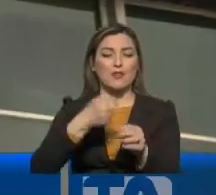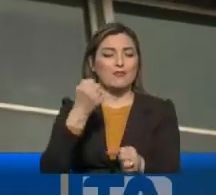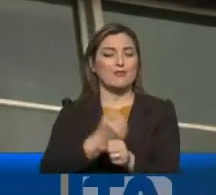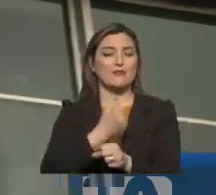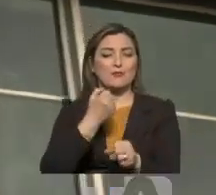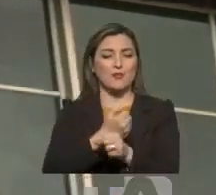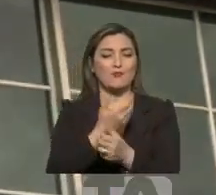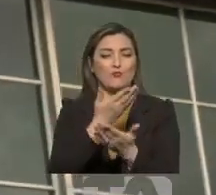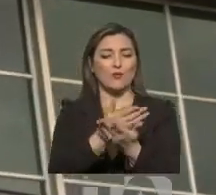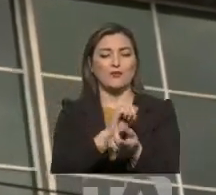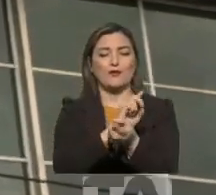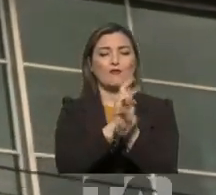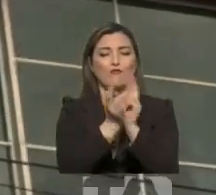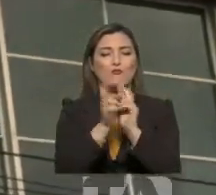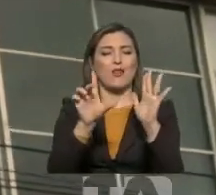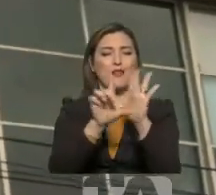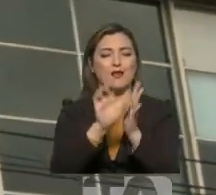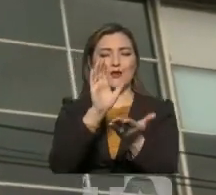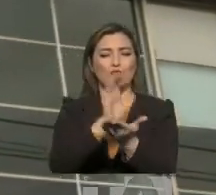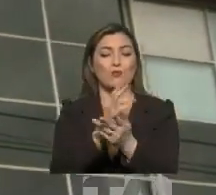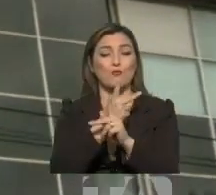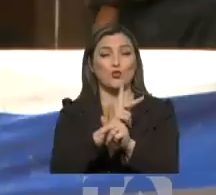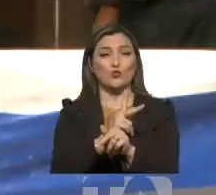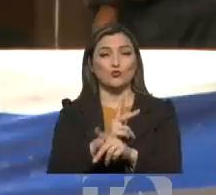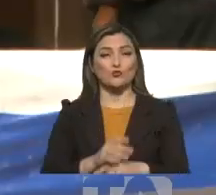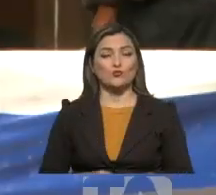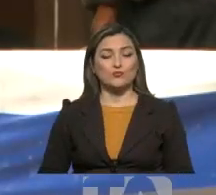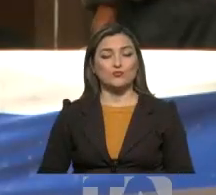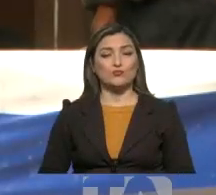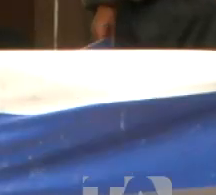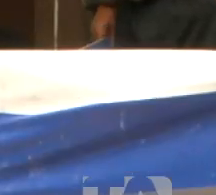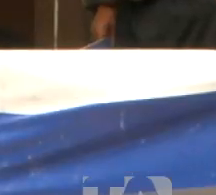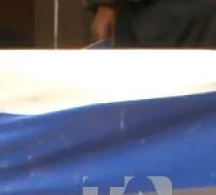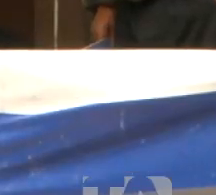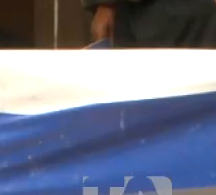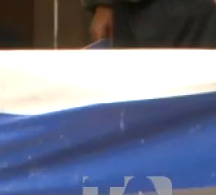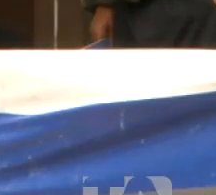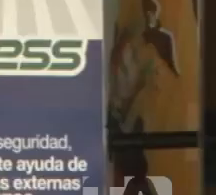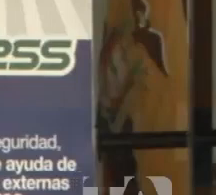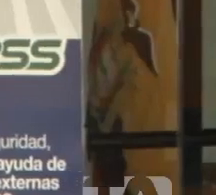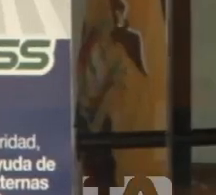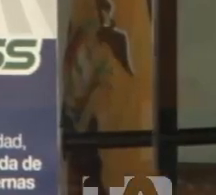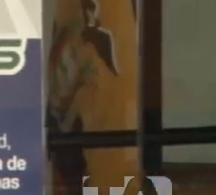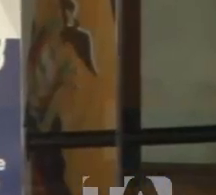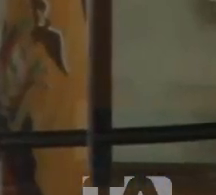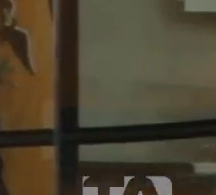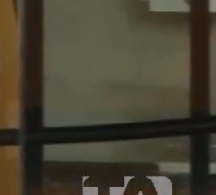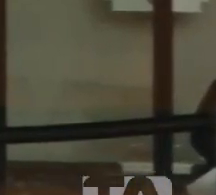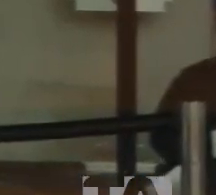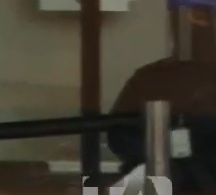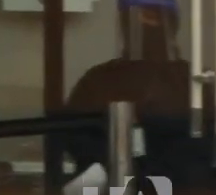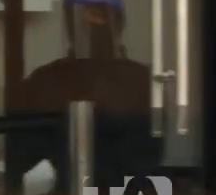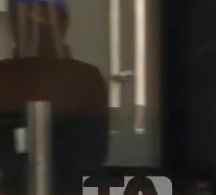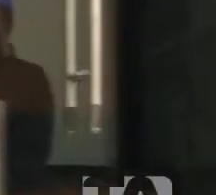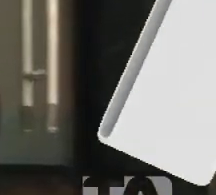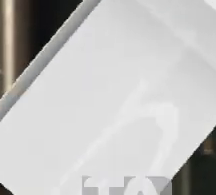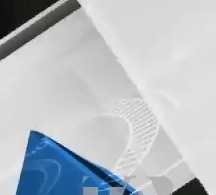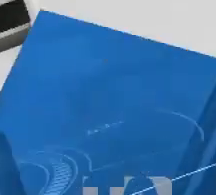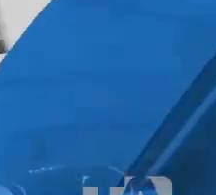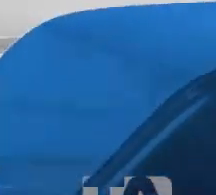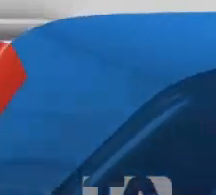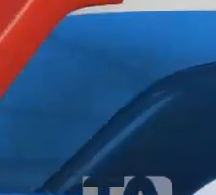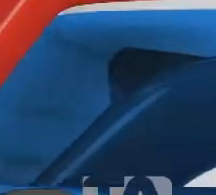proponer reformas que protejan a la seguridad social en quito mar gracia costa 24 horas